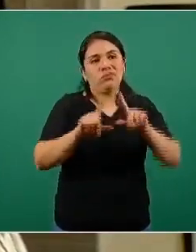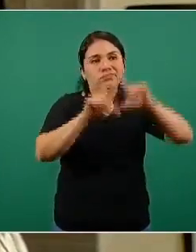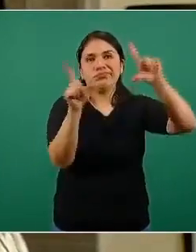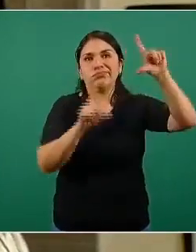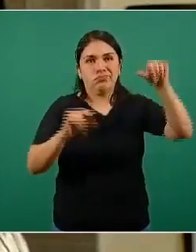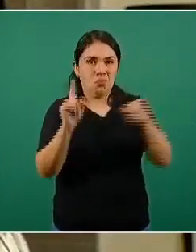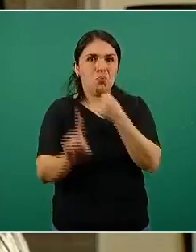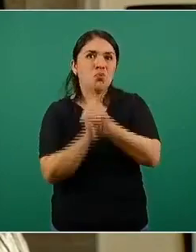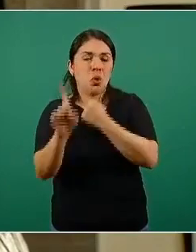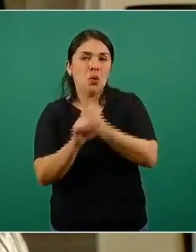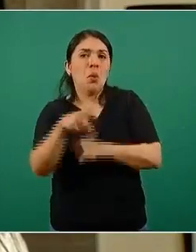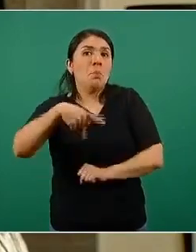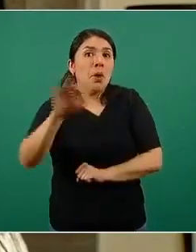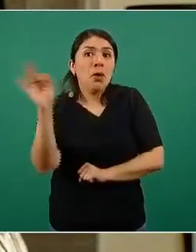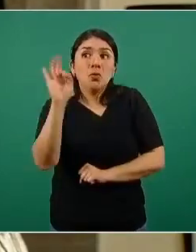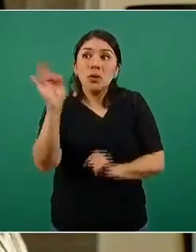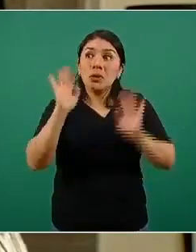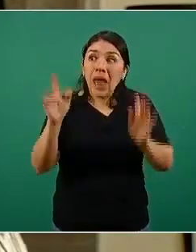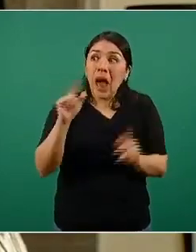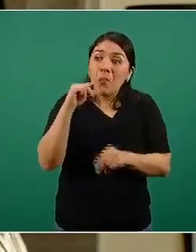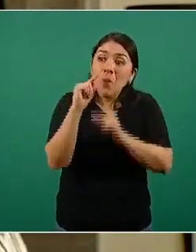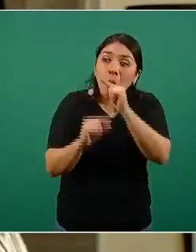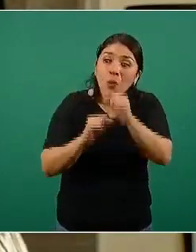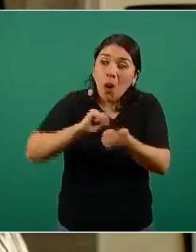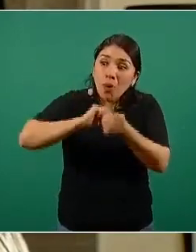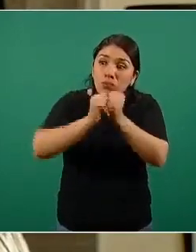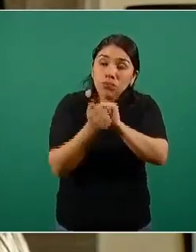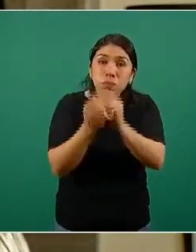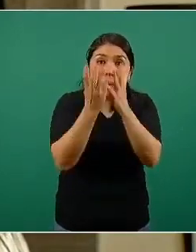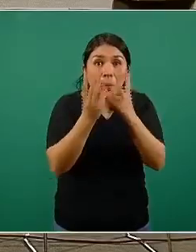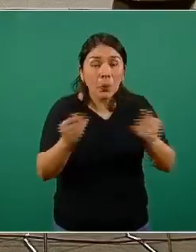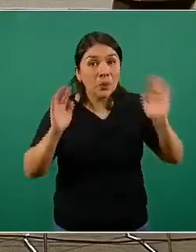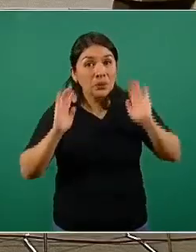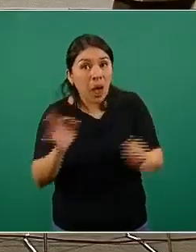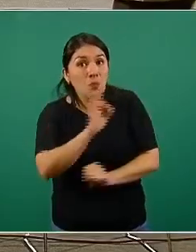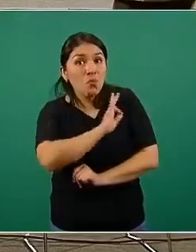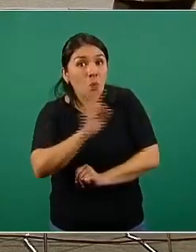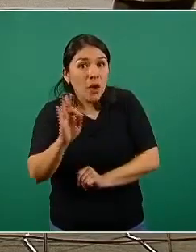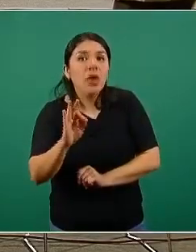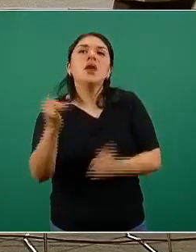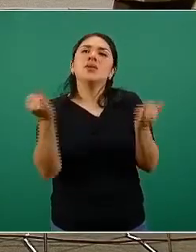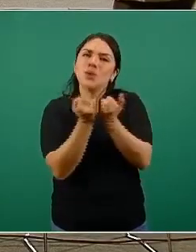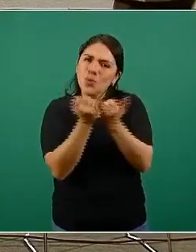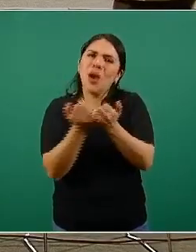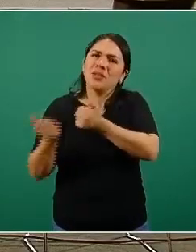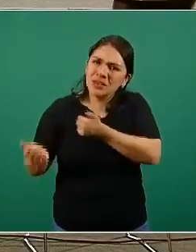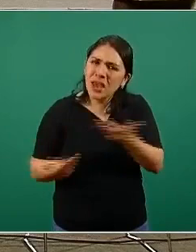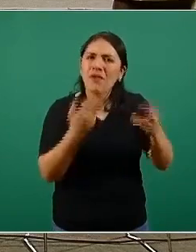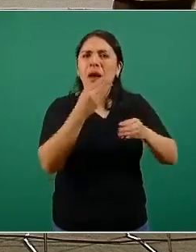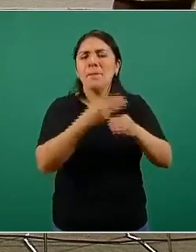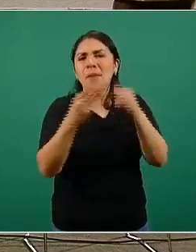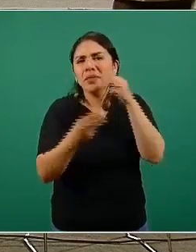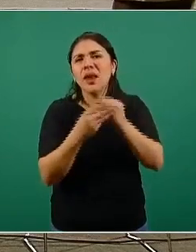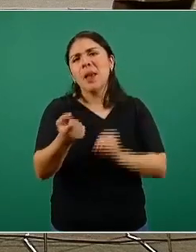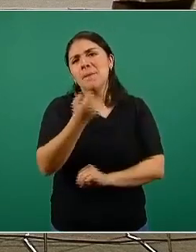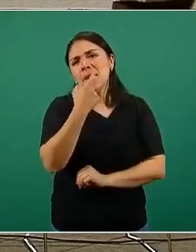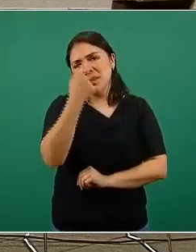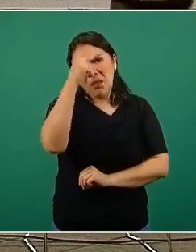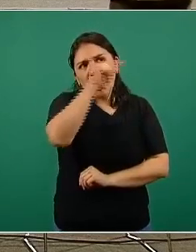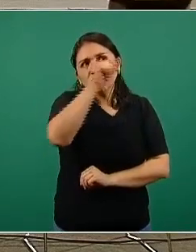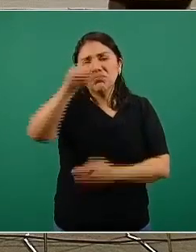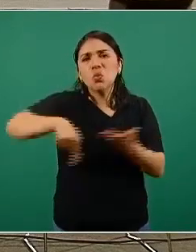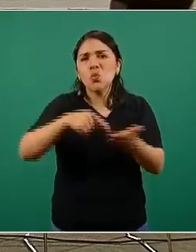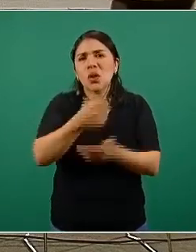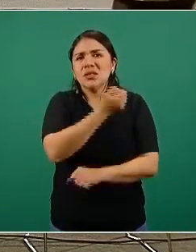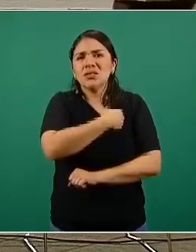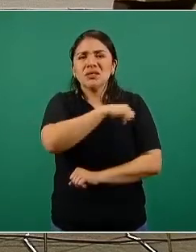nacional, pero en cuanto se puedan recuperar todo este tipo de insumos para estos centros de salud, me